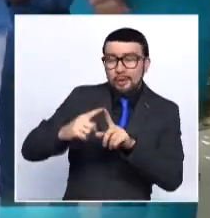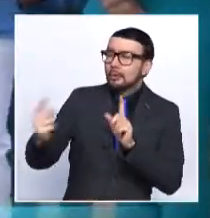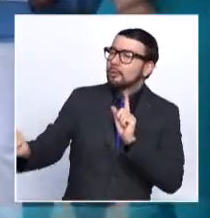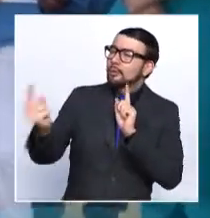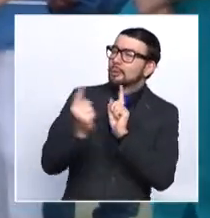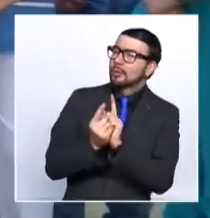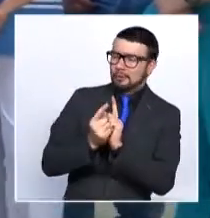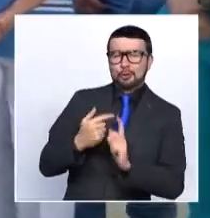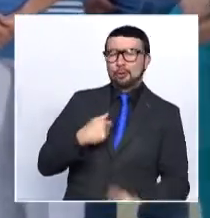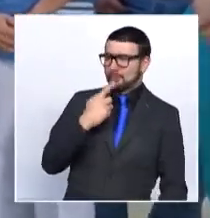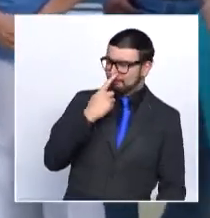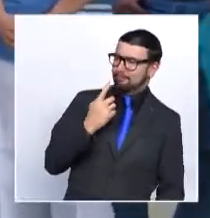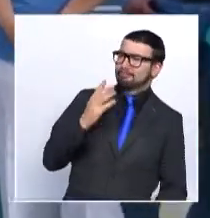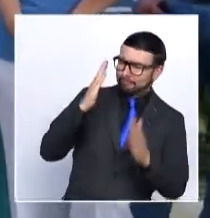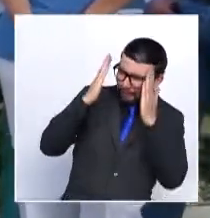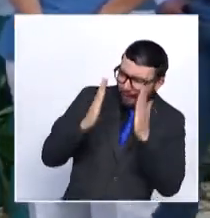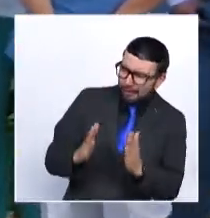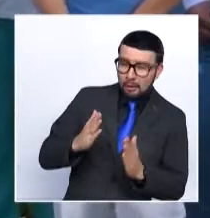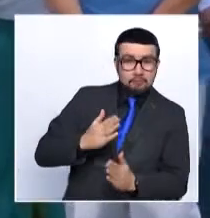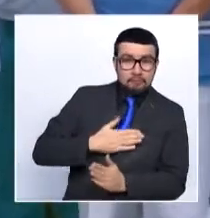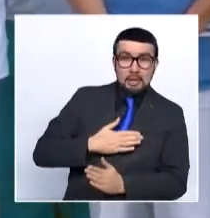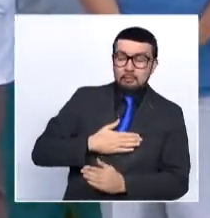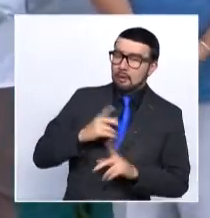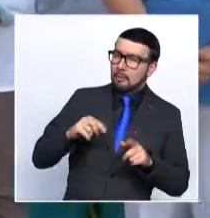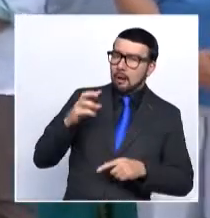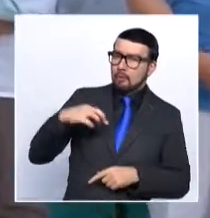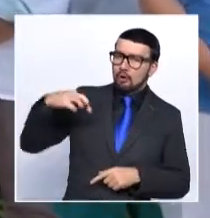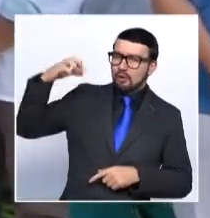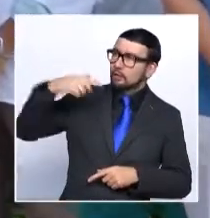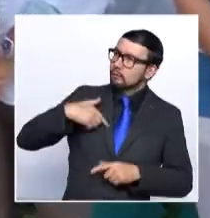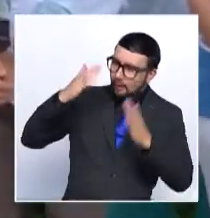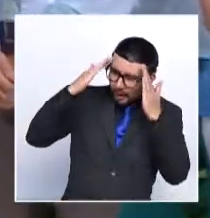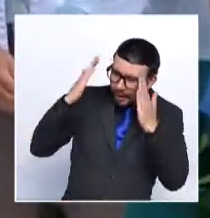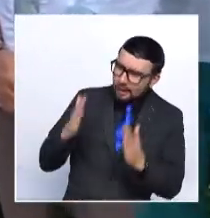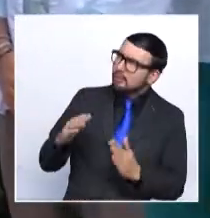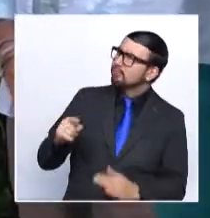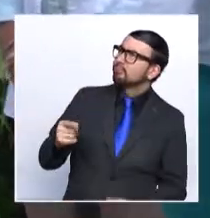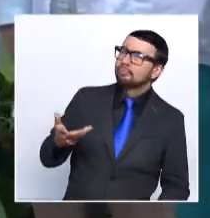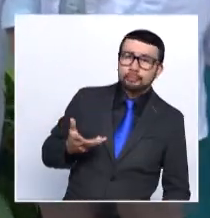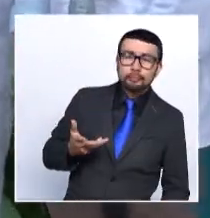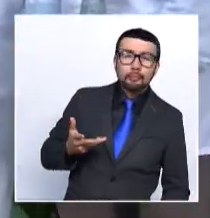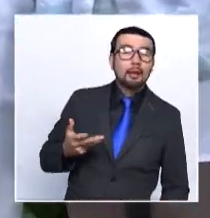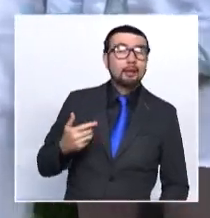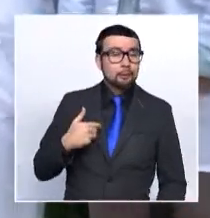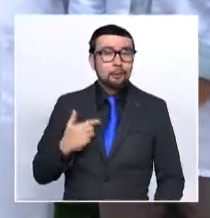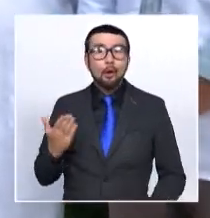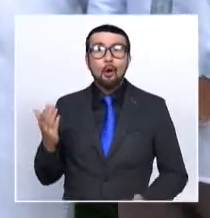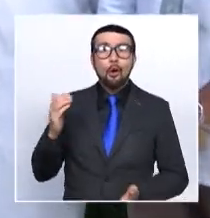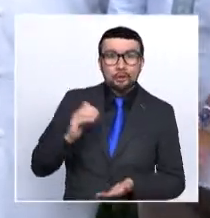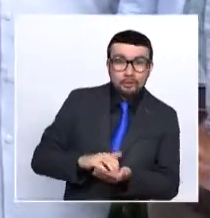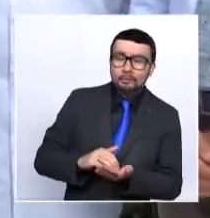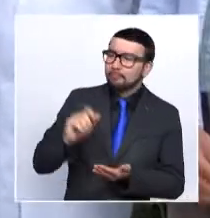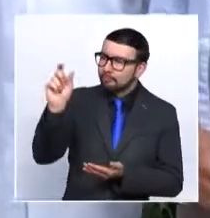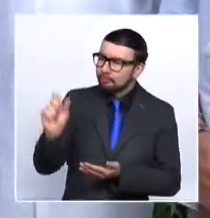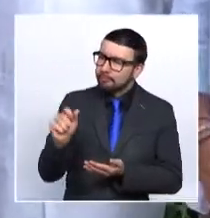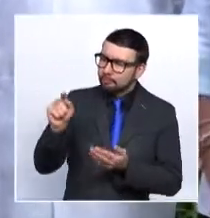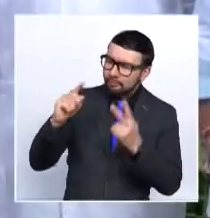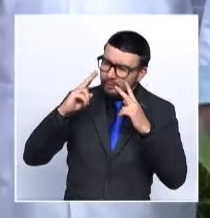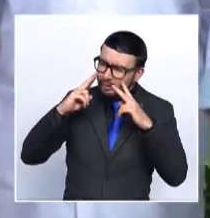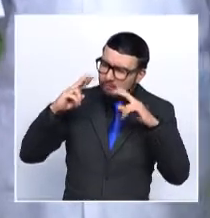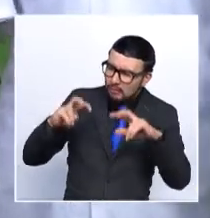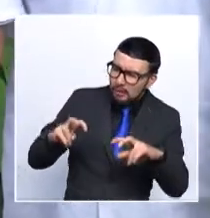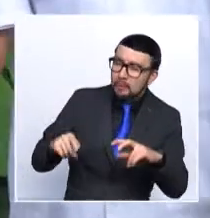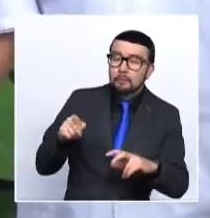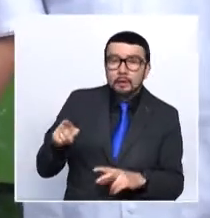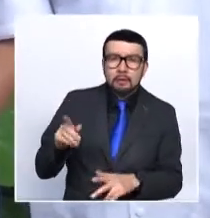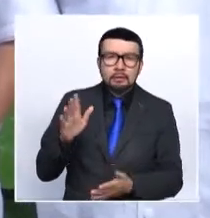llamó a mí tanto la atención desde nivel personal y profesional es precisamente poder volver a valorar un paciente con